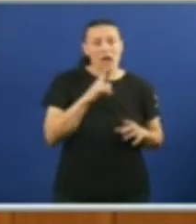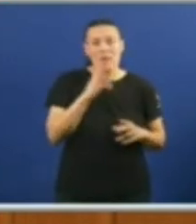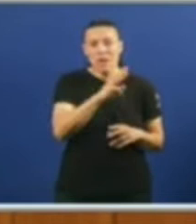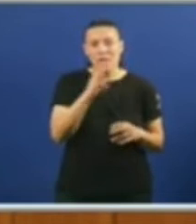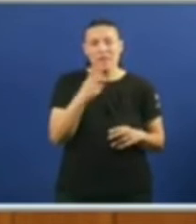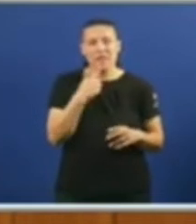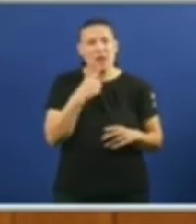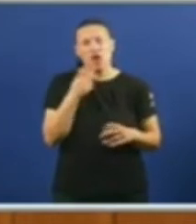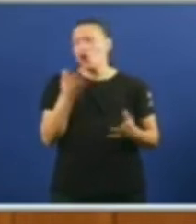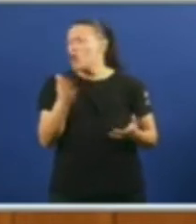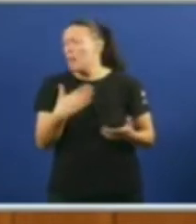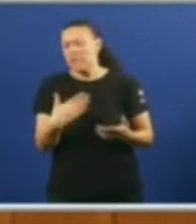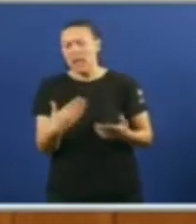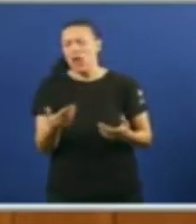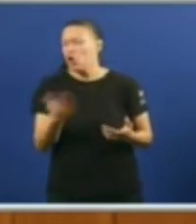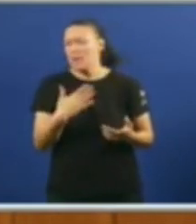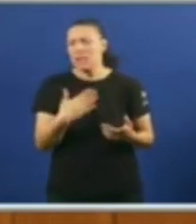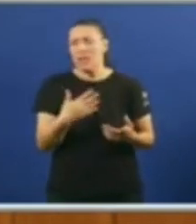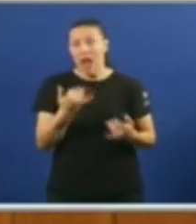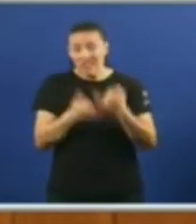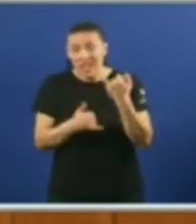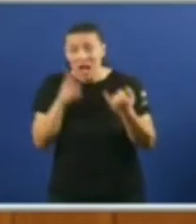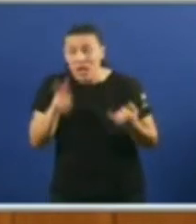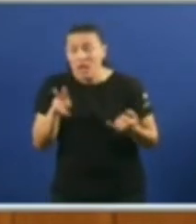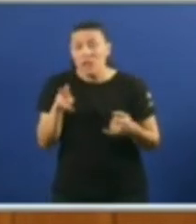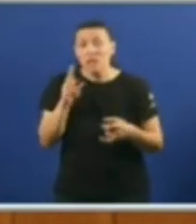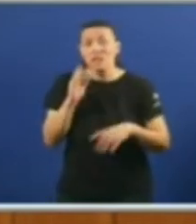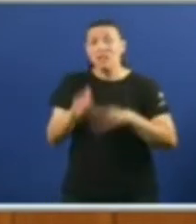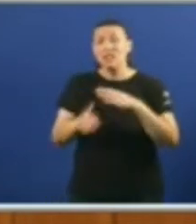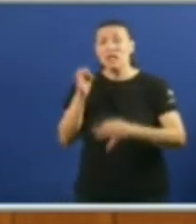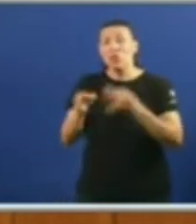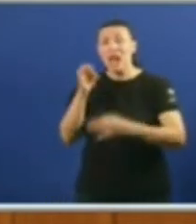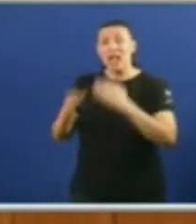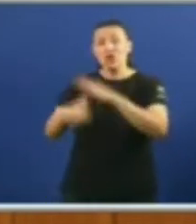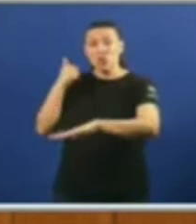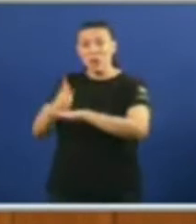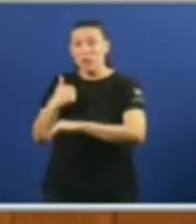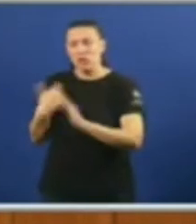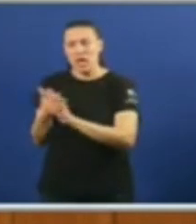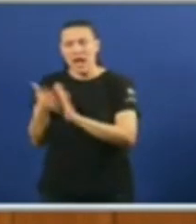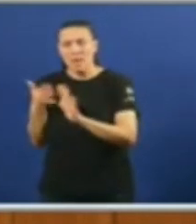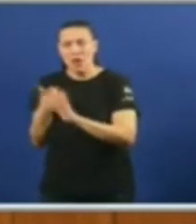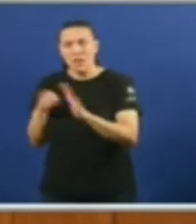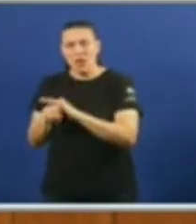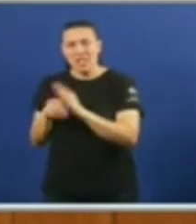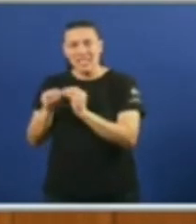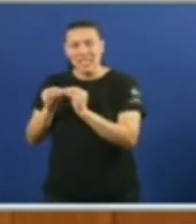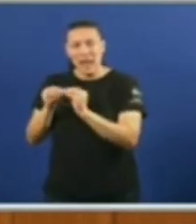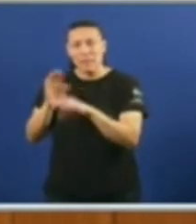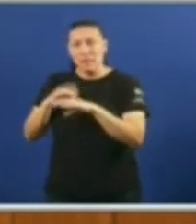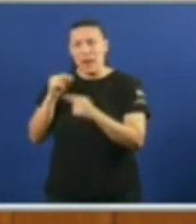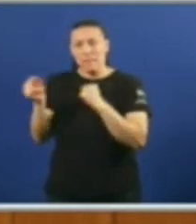ia pasar, agora vemos como o Tribunal Supremo está acelerando os trámites para que esta medida